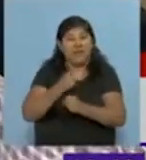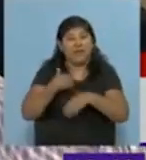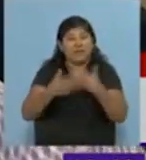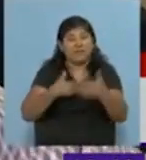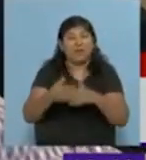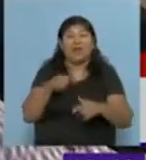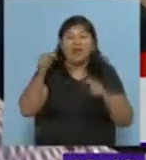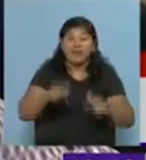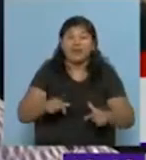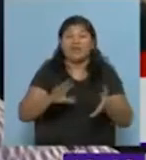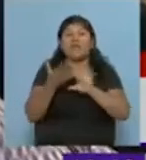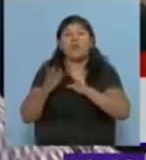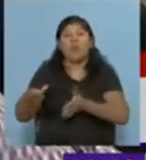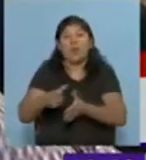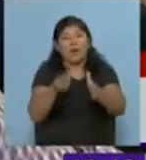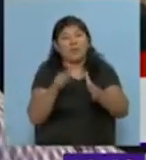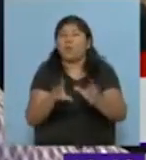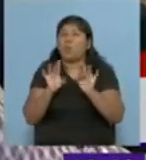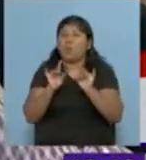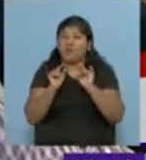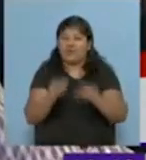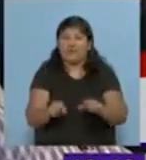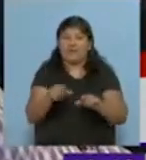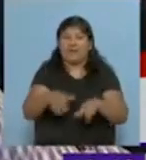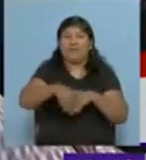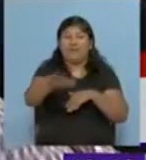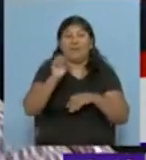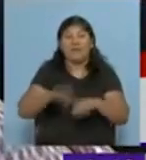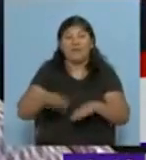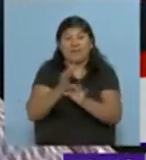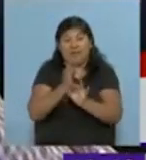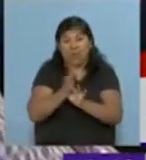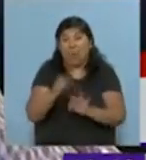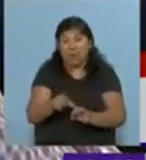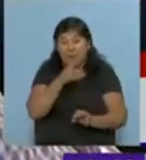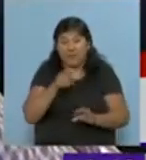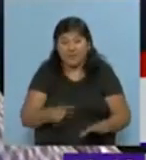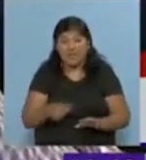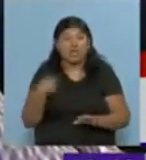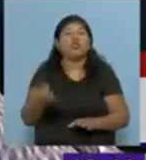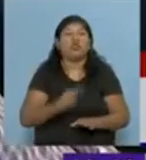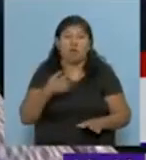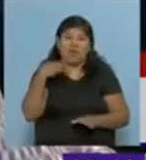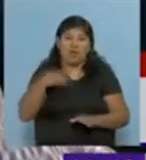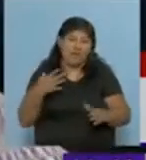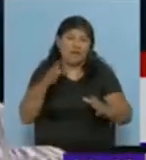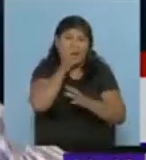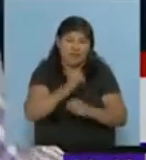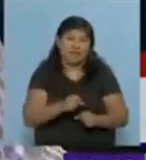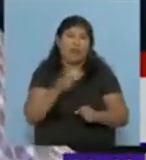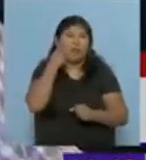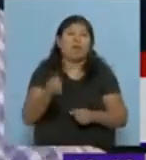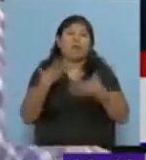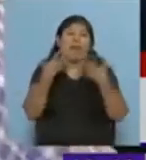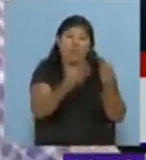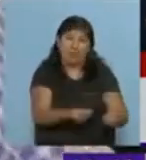este duro camino y sobre todo en este inicio de clase, donde creo que tenemos que hacer un esfuerzo por los chicos. ¿Qué va a pasar con el